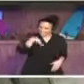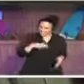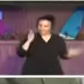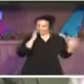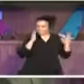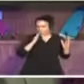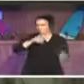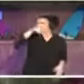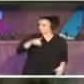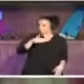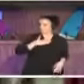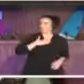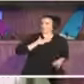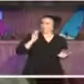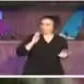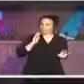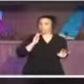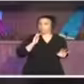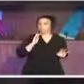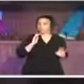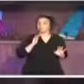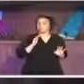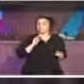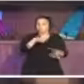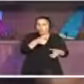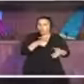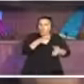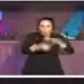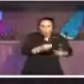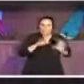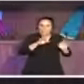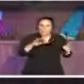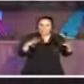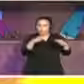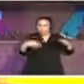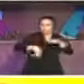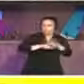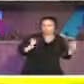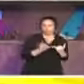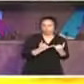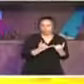llegar al momento. ¿Cómo te atreves a jugar así con nuestro que llegue su ser?